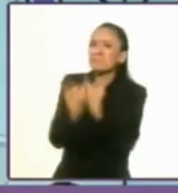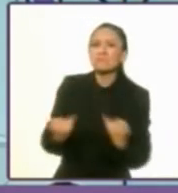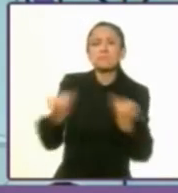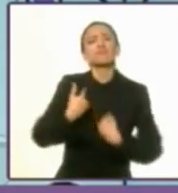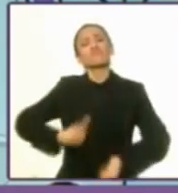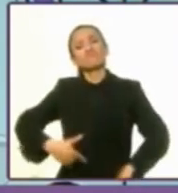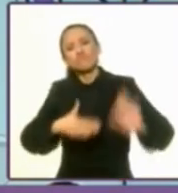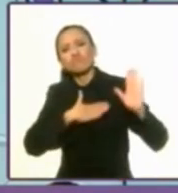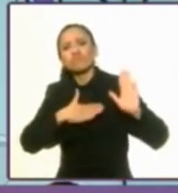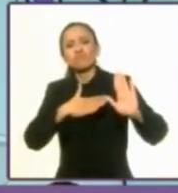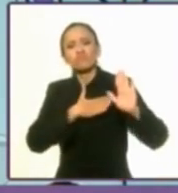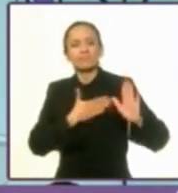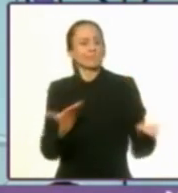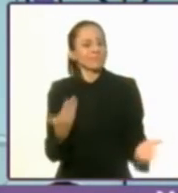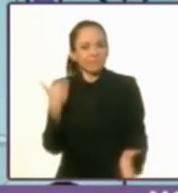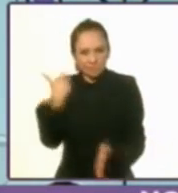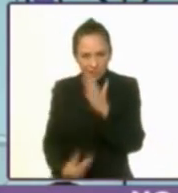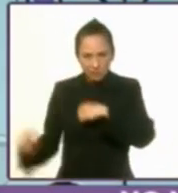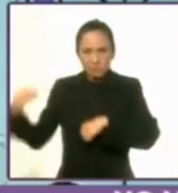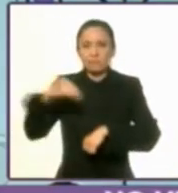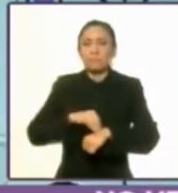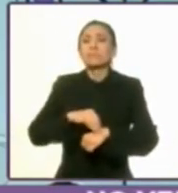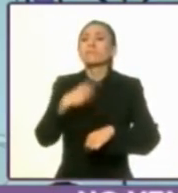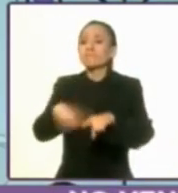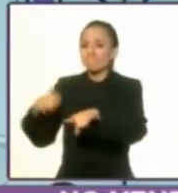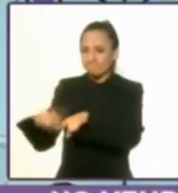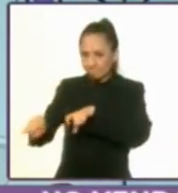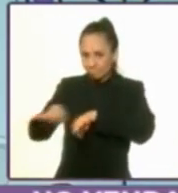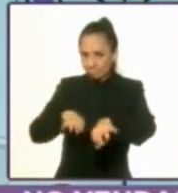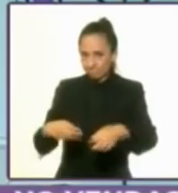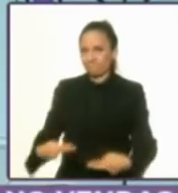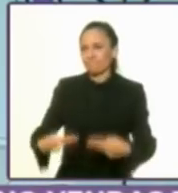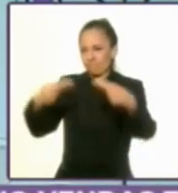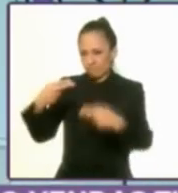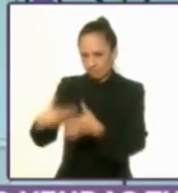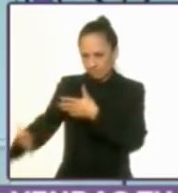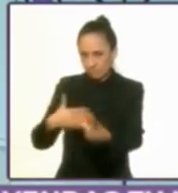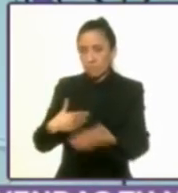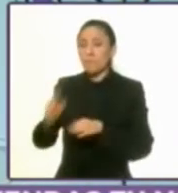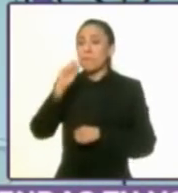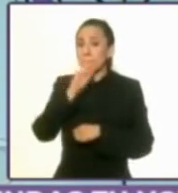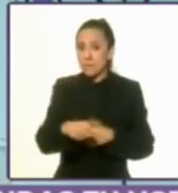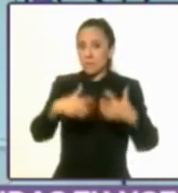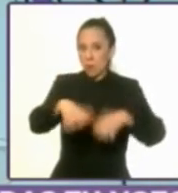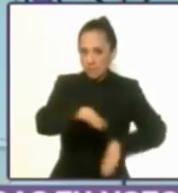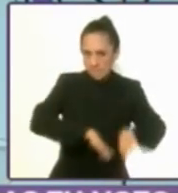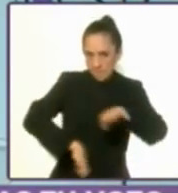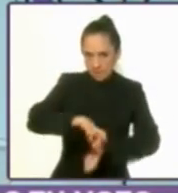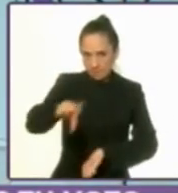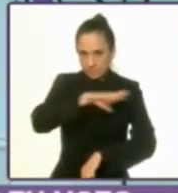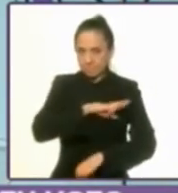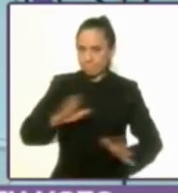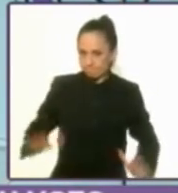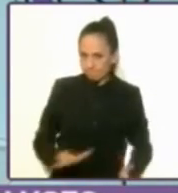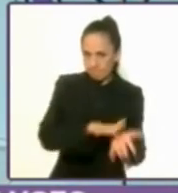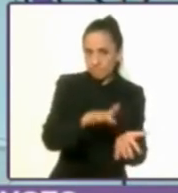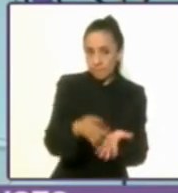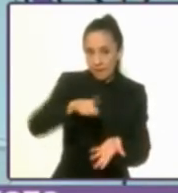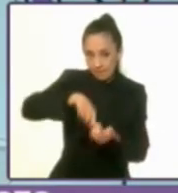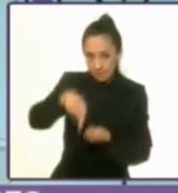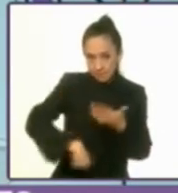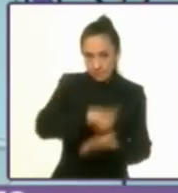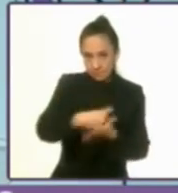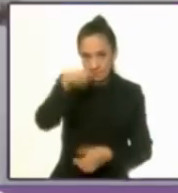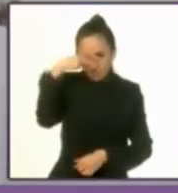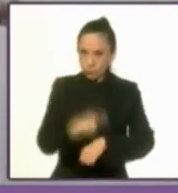generar autoempleos y apoyar a la iniciativa privada para qué empleos en la ciudad de mexico muchas